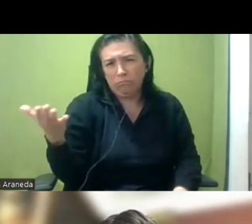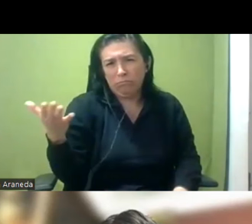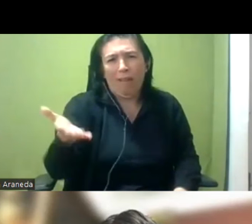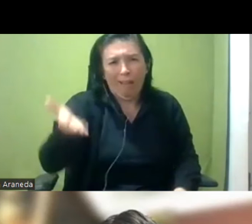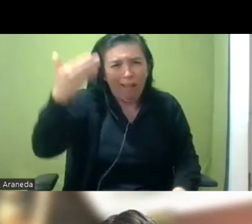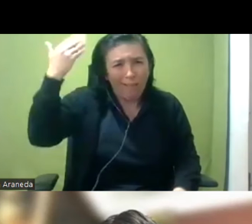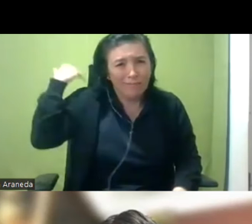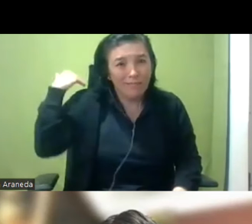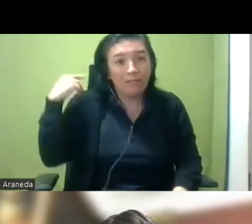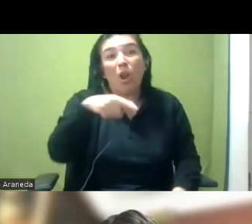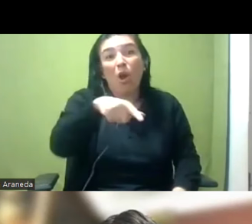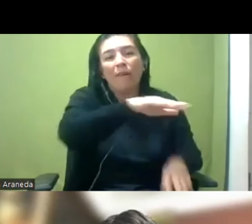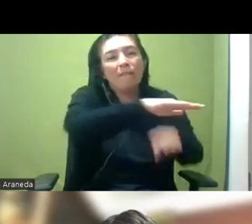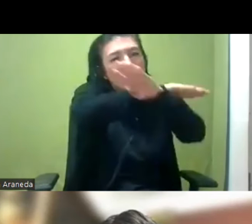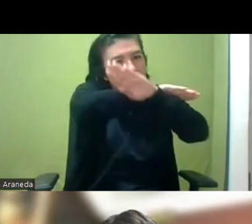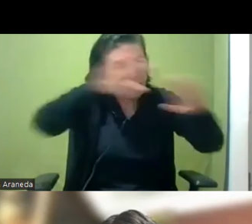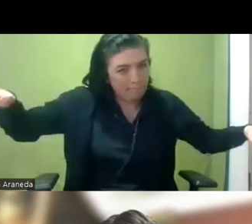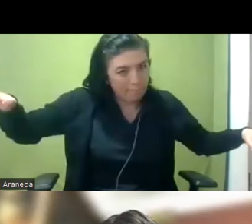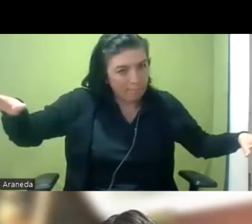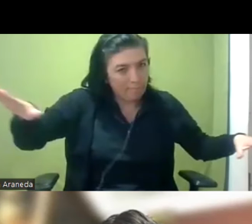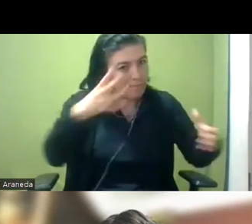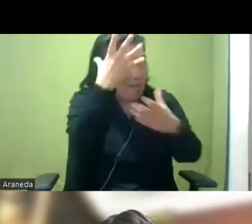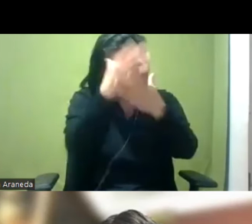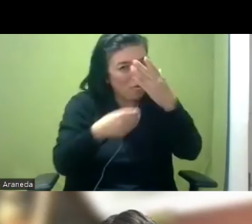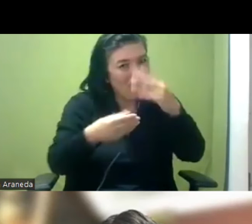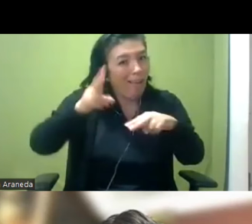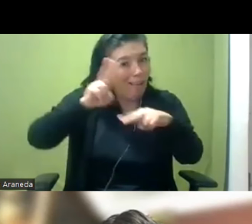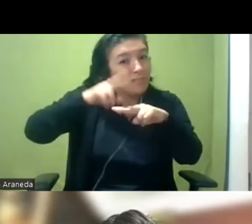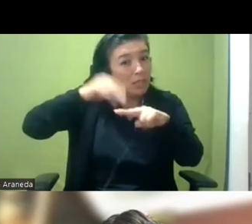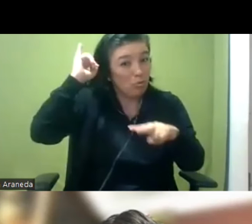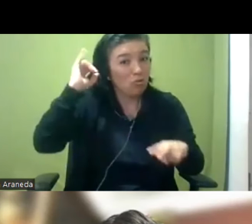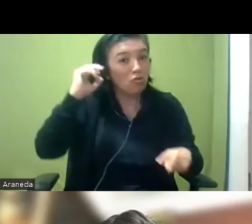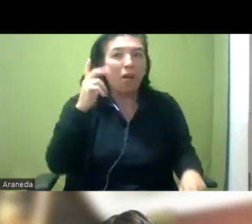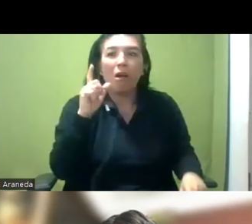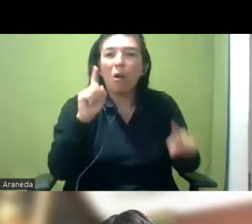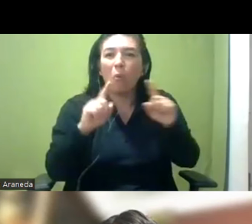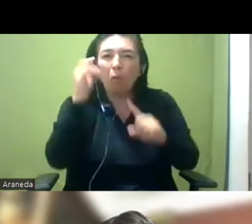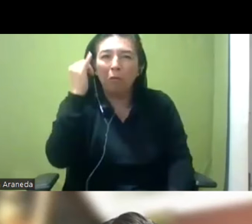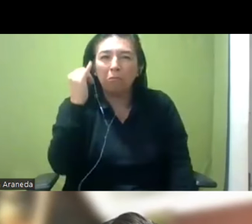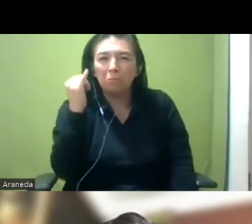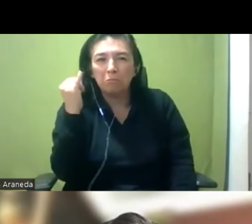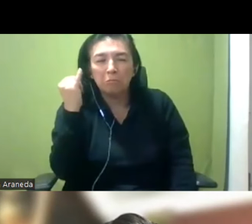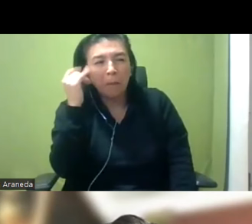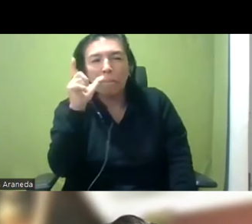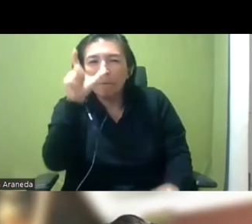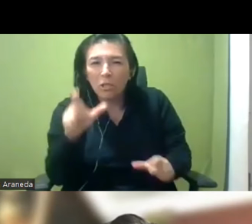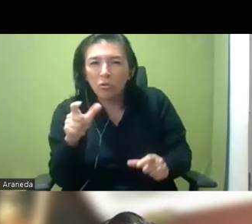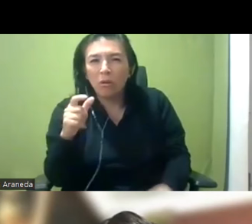pasó, eso es de una época pasada, Qué afortunadamente.